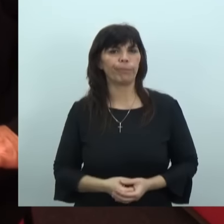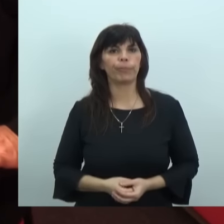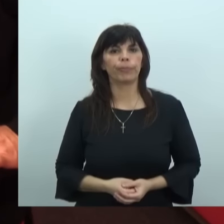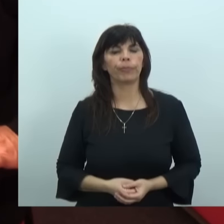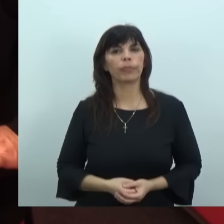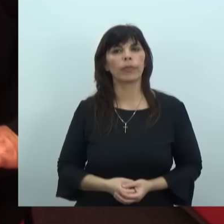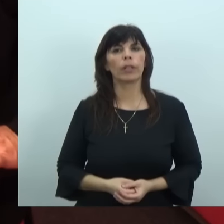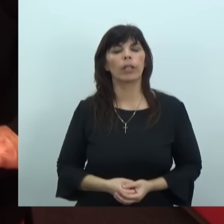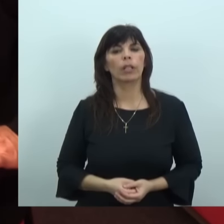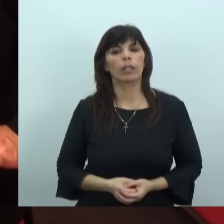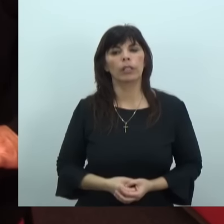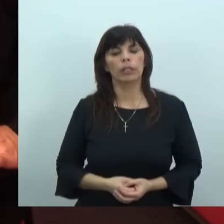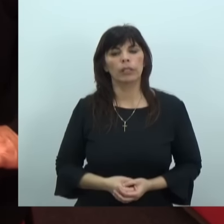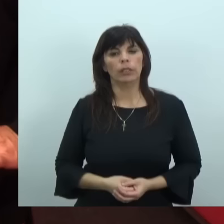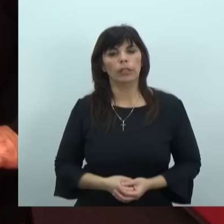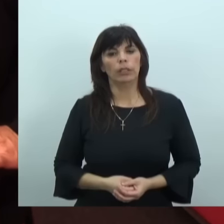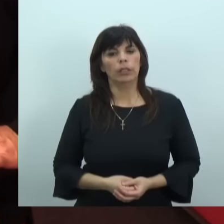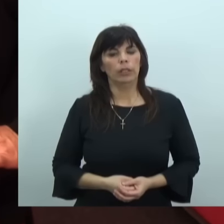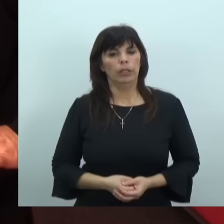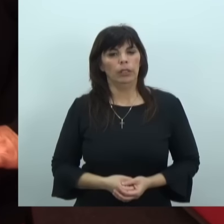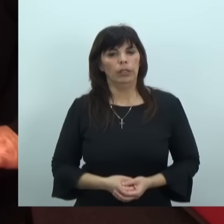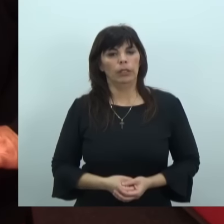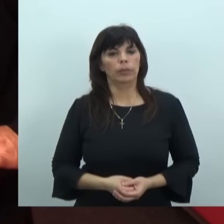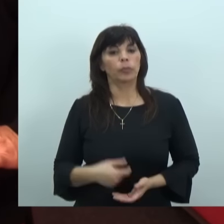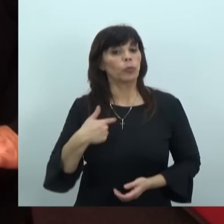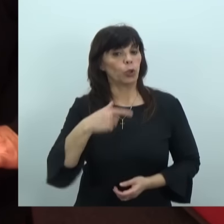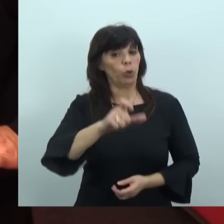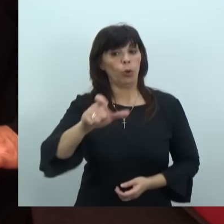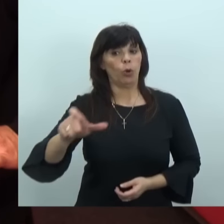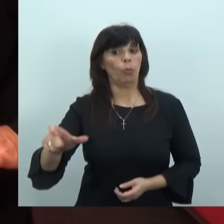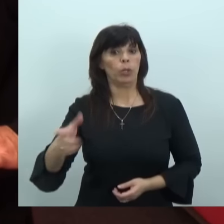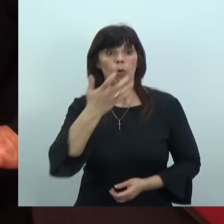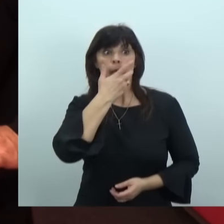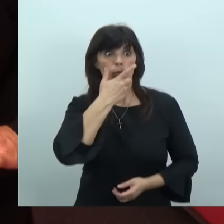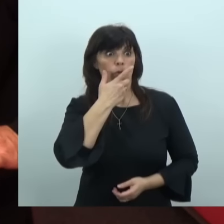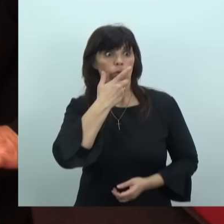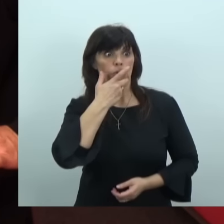¿Por qué? Y yo he visto gente con un gran llamado.